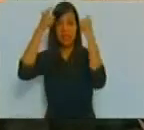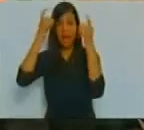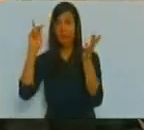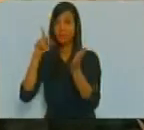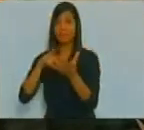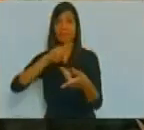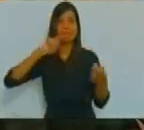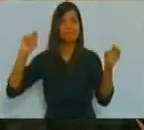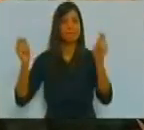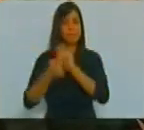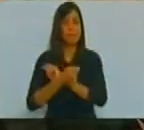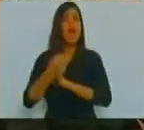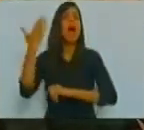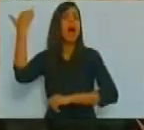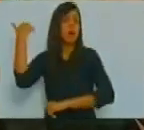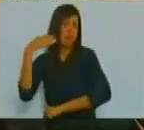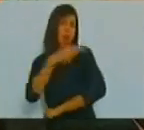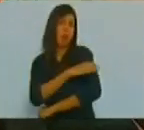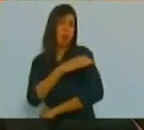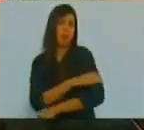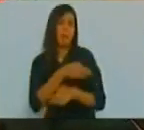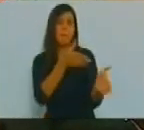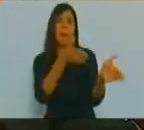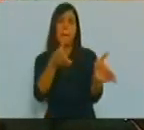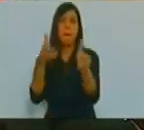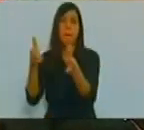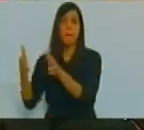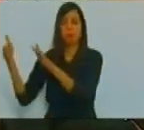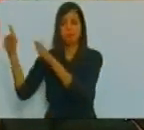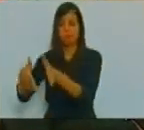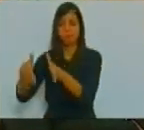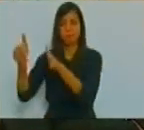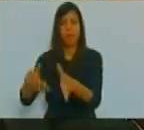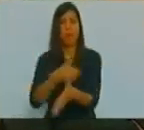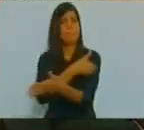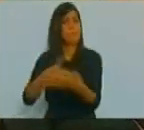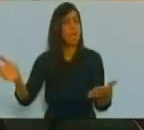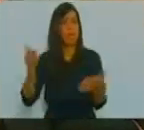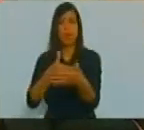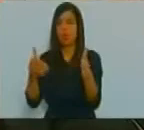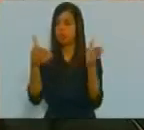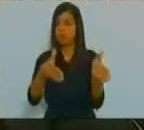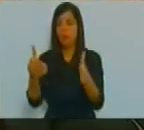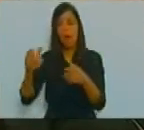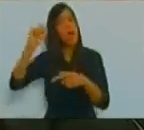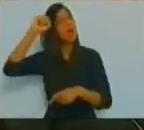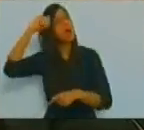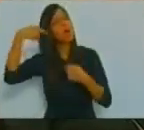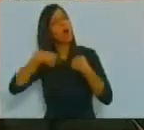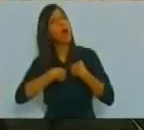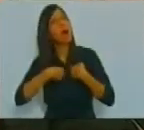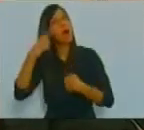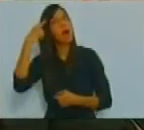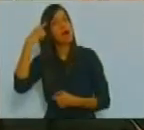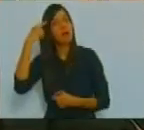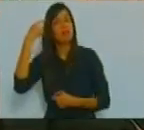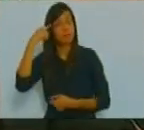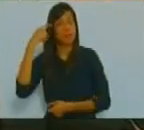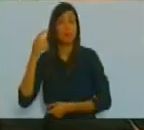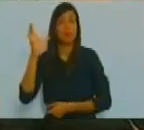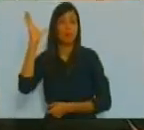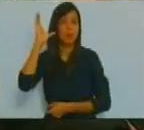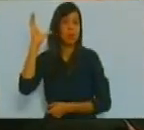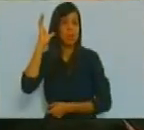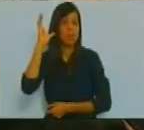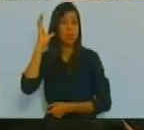miles de desaparecidos y asesinados que están en nuestra conciencia y que también están en